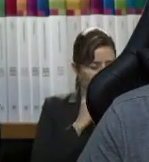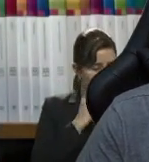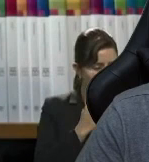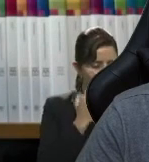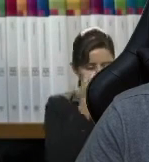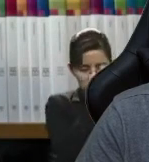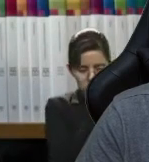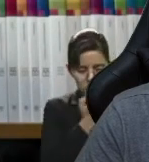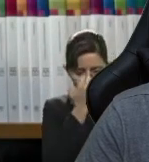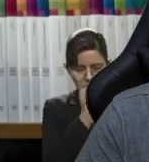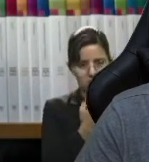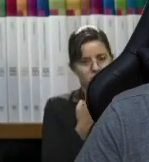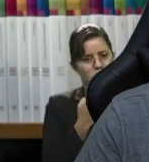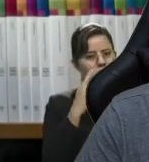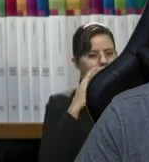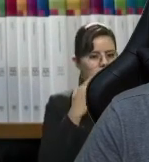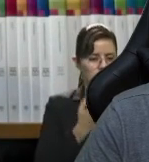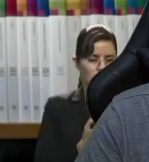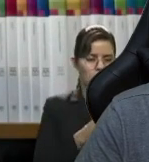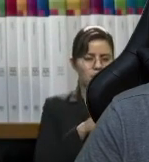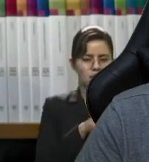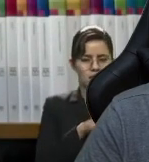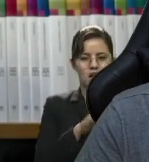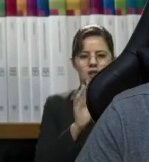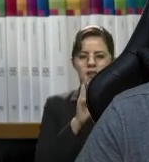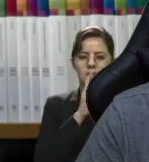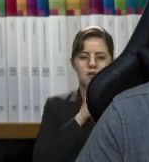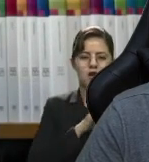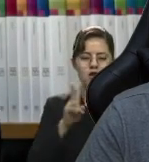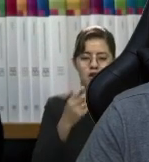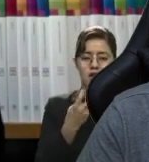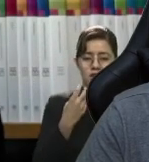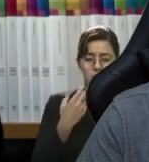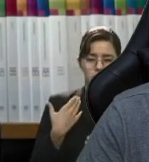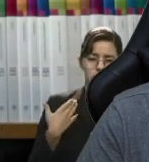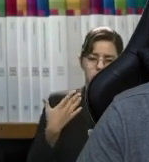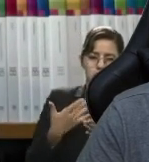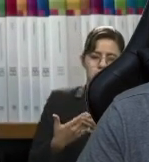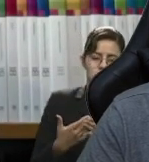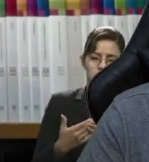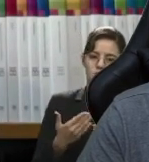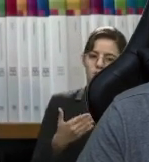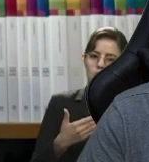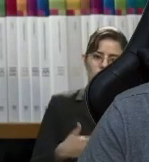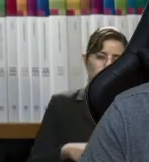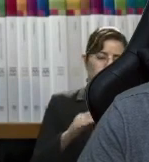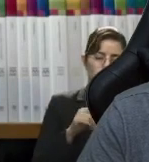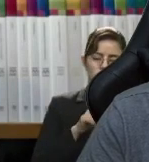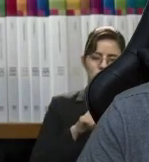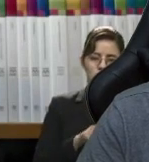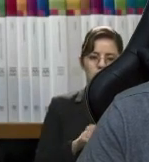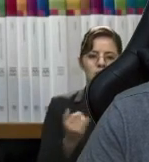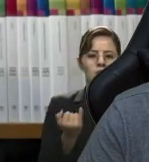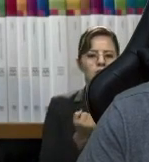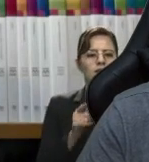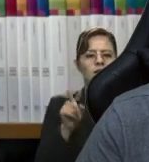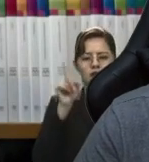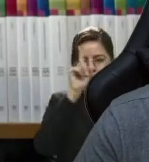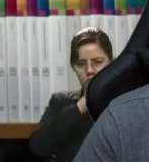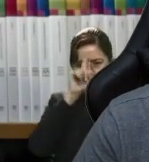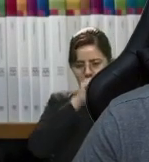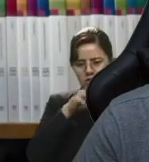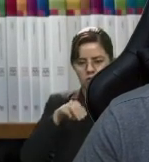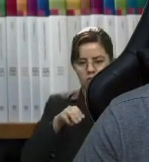así lo hemos hecho y así lo vamos a seguir haciendo y saben una cosa viendo en retrospectiva lo decía el consejero murayama y tiene razón